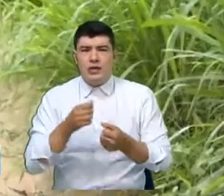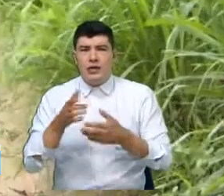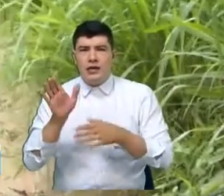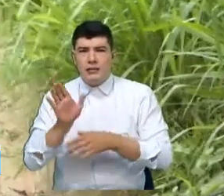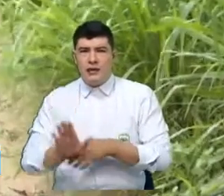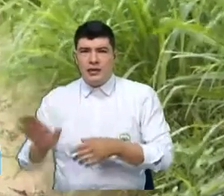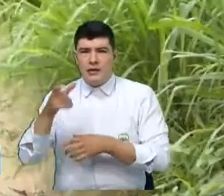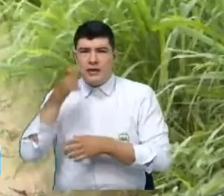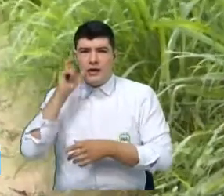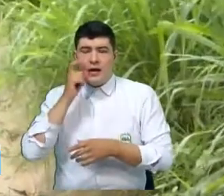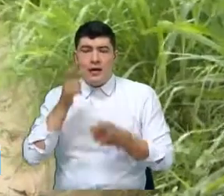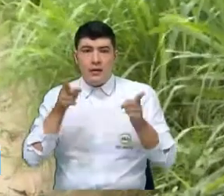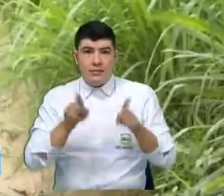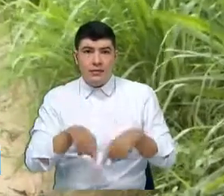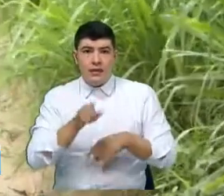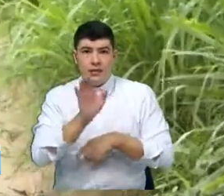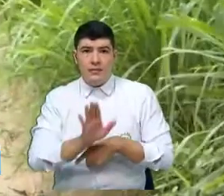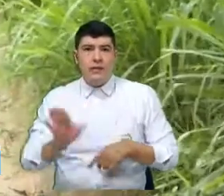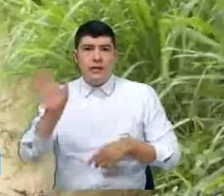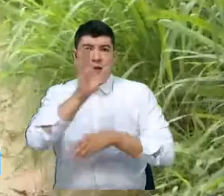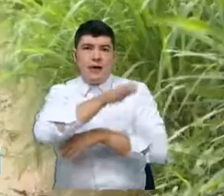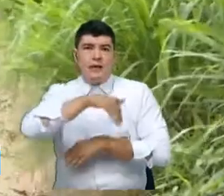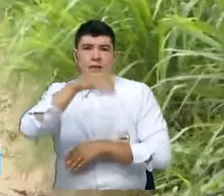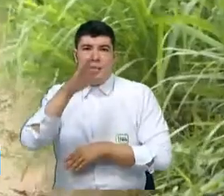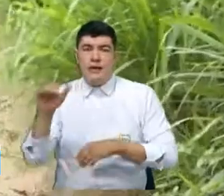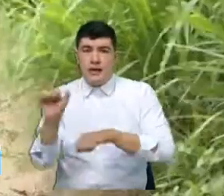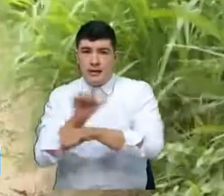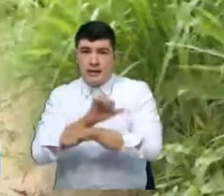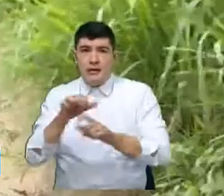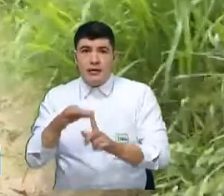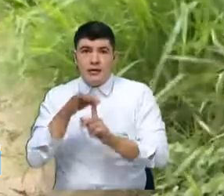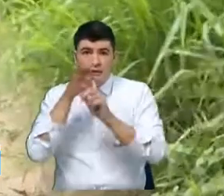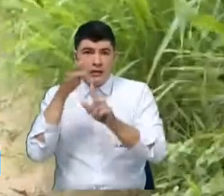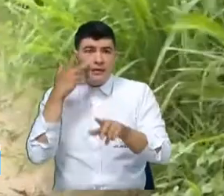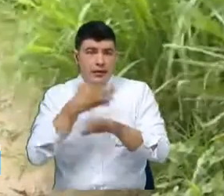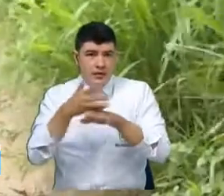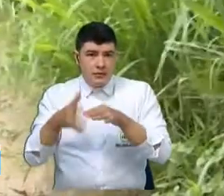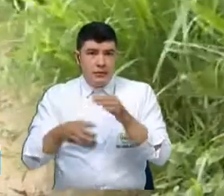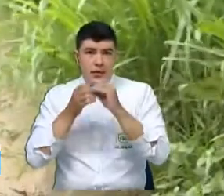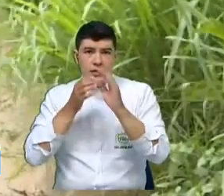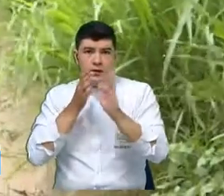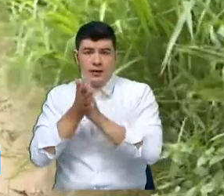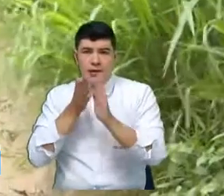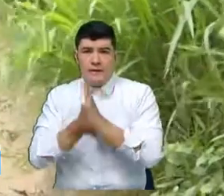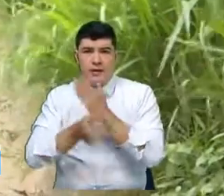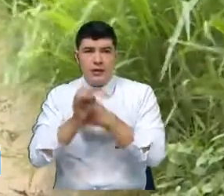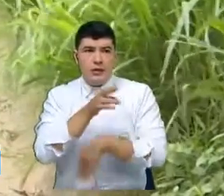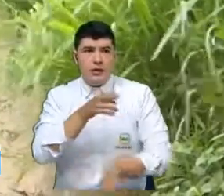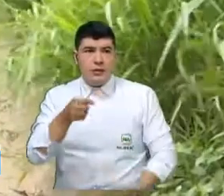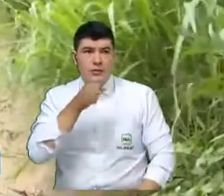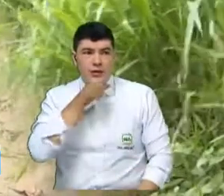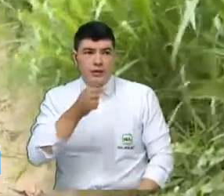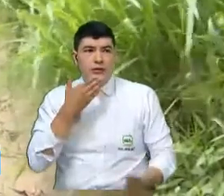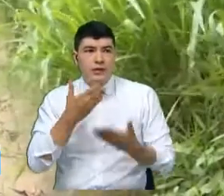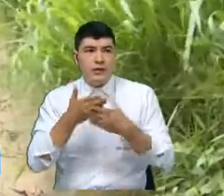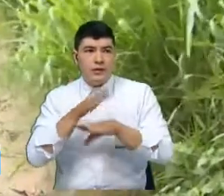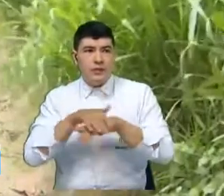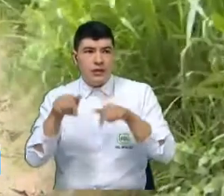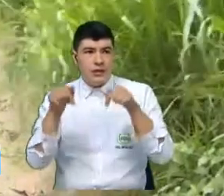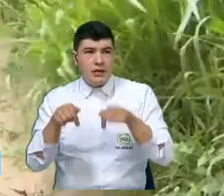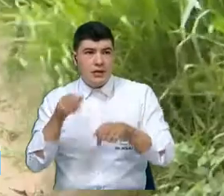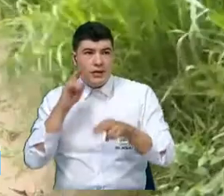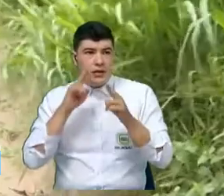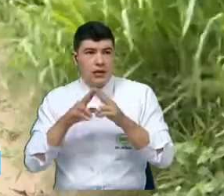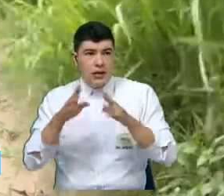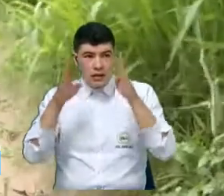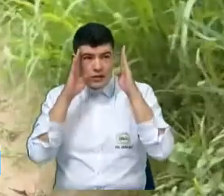y desde el departamento de Antioquia con caninos especializados. Esta es toda la información que tenemos por el momento. Recuerden que Oriente Noticias es el medio que ha